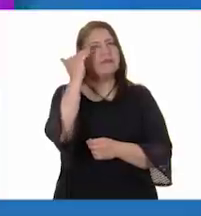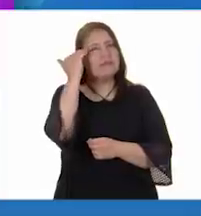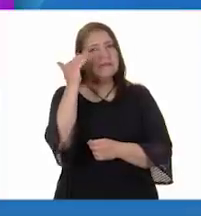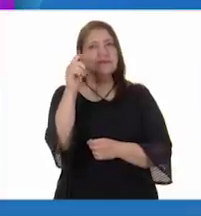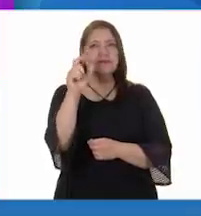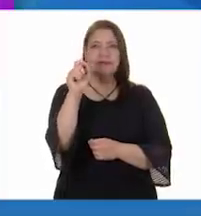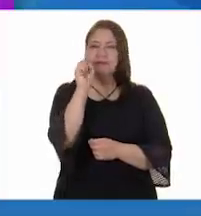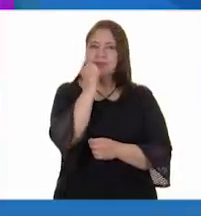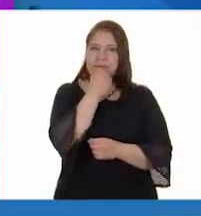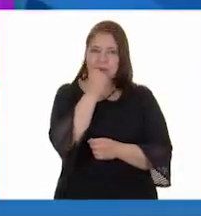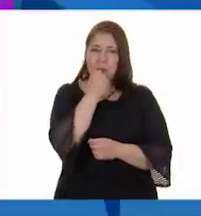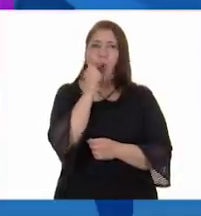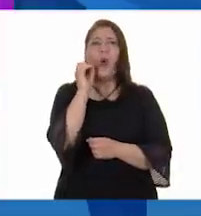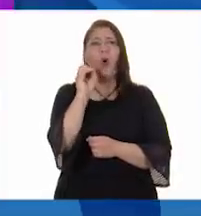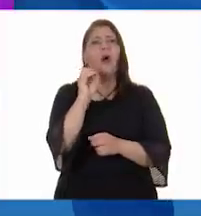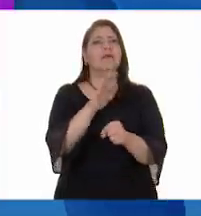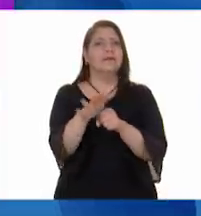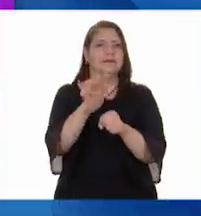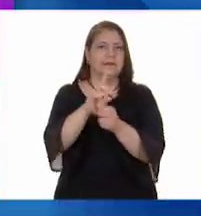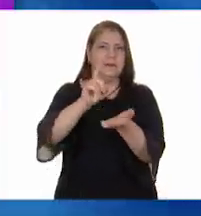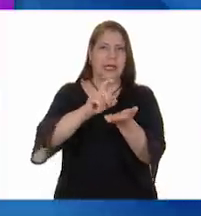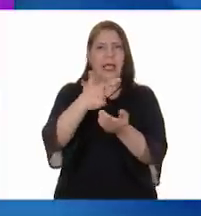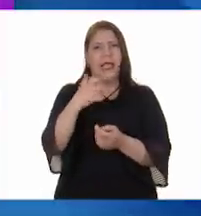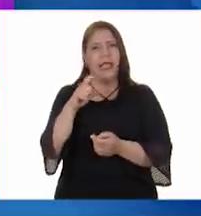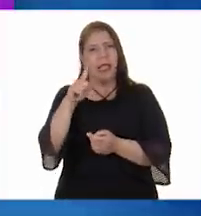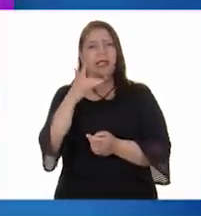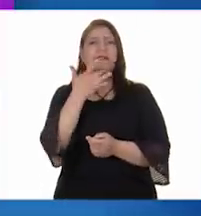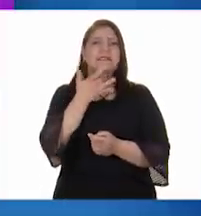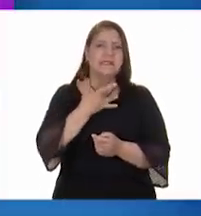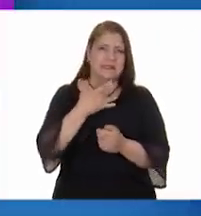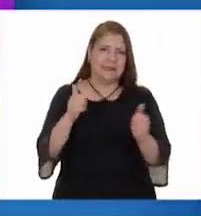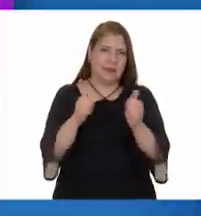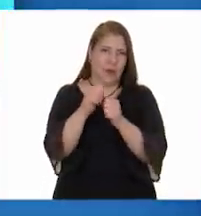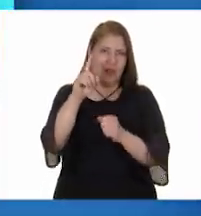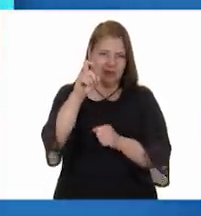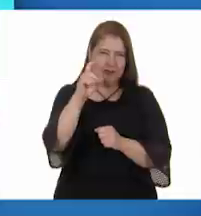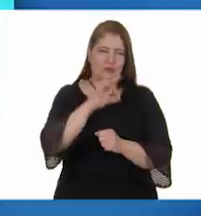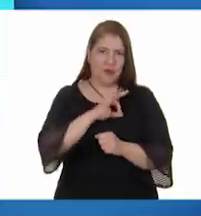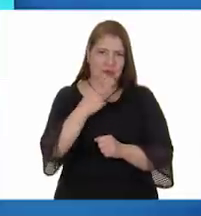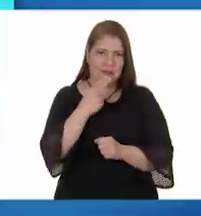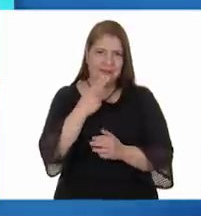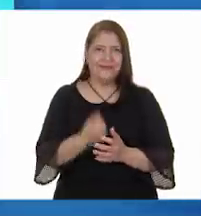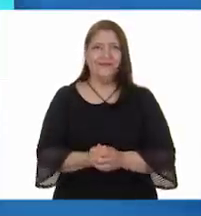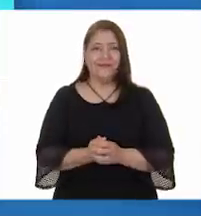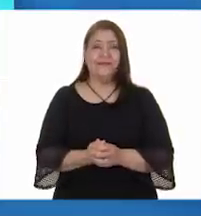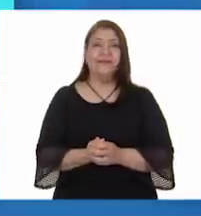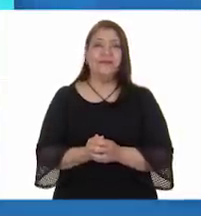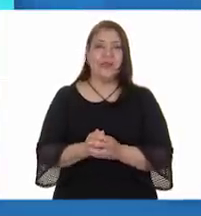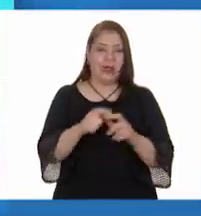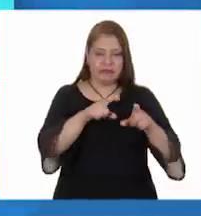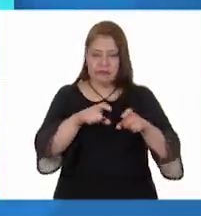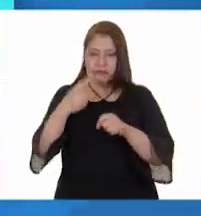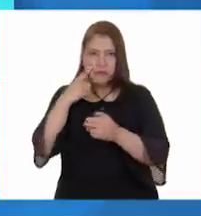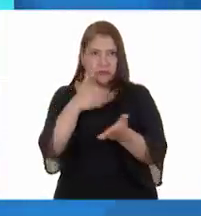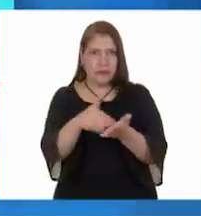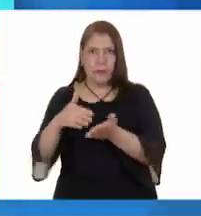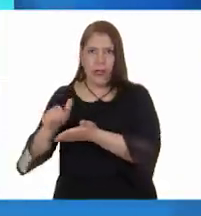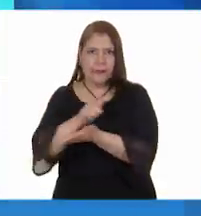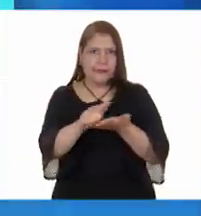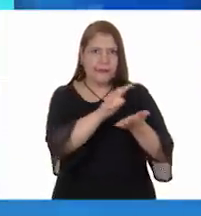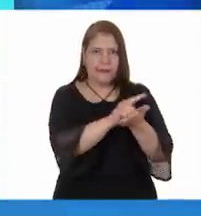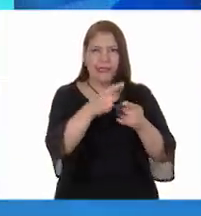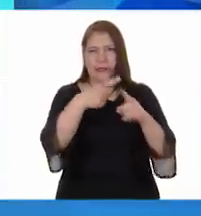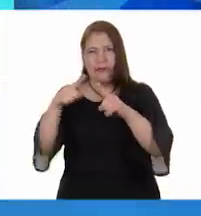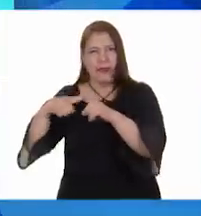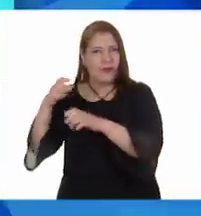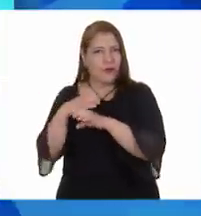durante 20 segundos o aplica desinfectante a base de agua y alcohol. Desinfecta las superficies de los objetos que